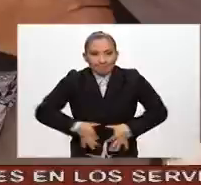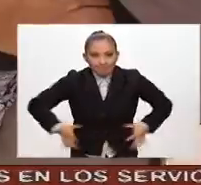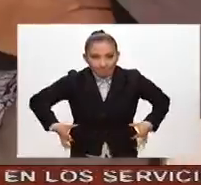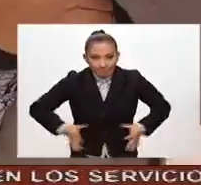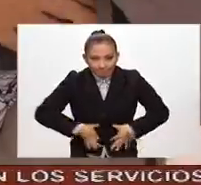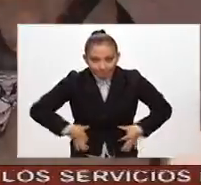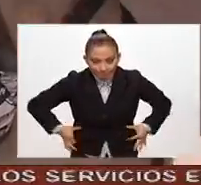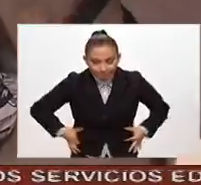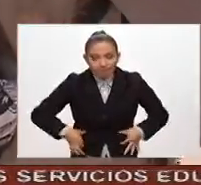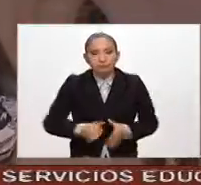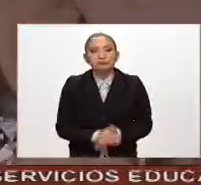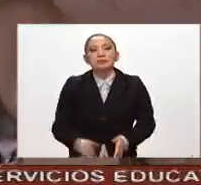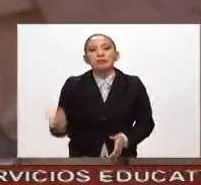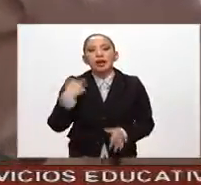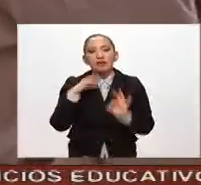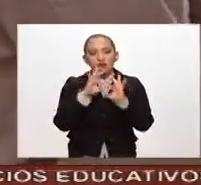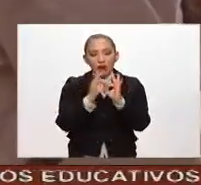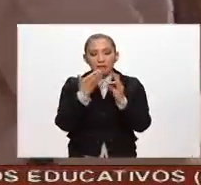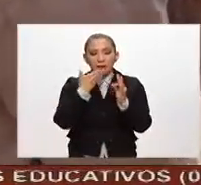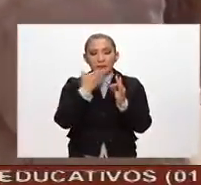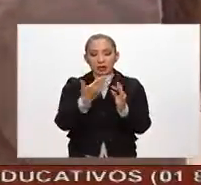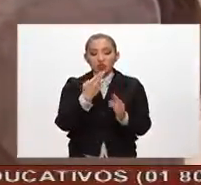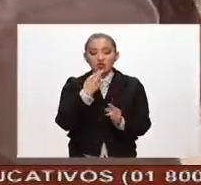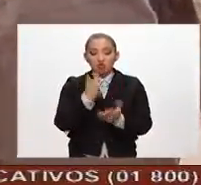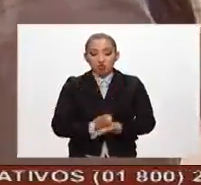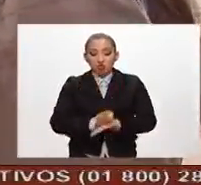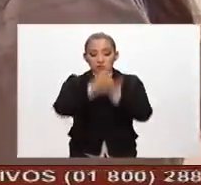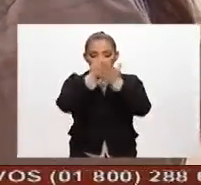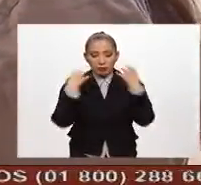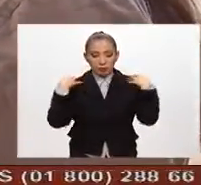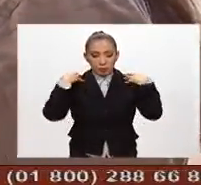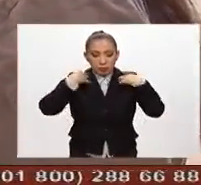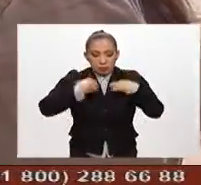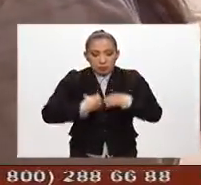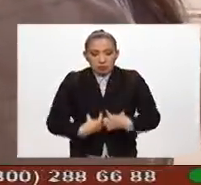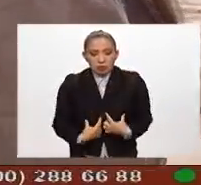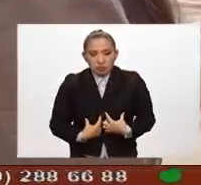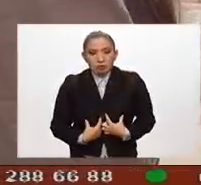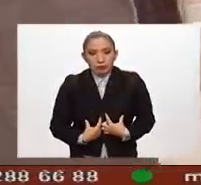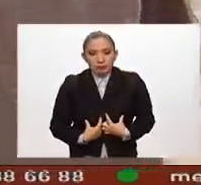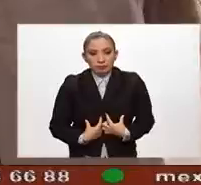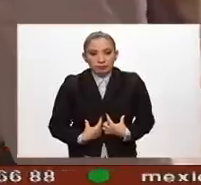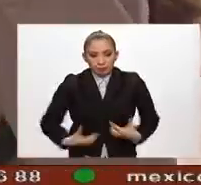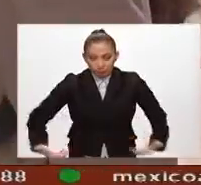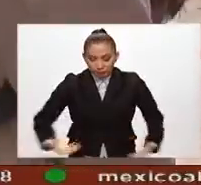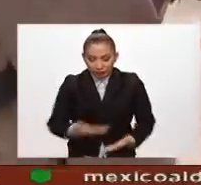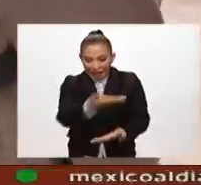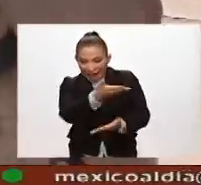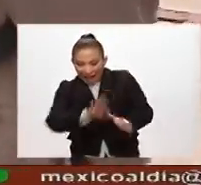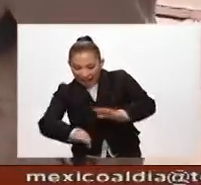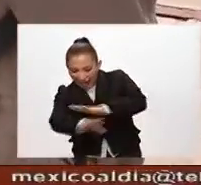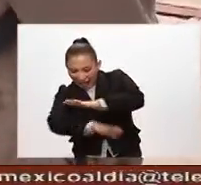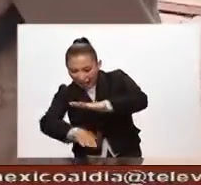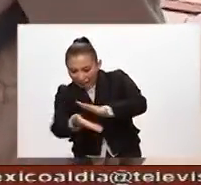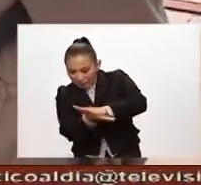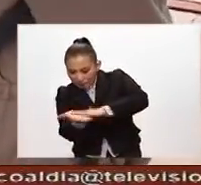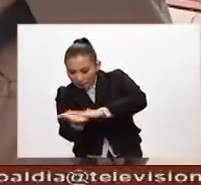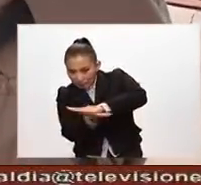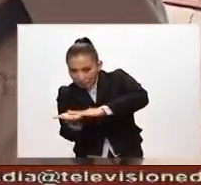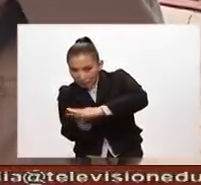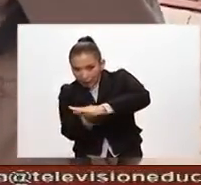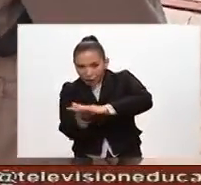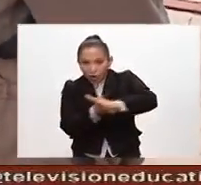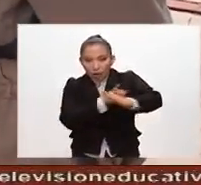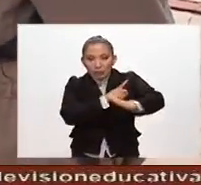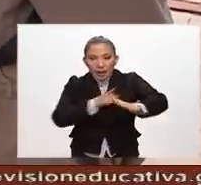zona. La forma correcta de utilizar la mochila es que la parte inferior, que es el borde de la mochila,